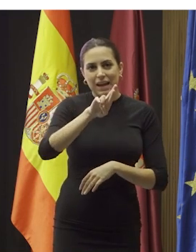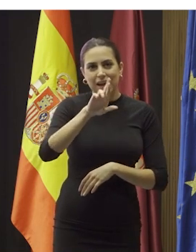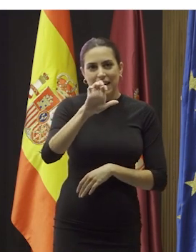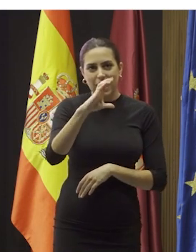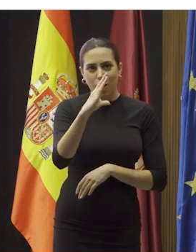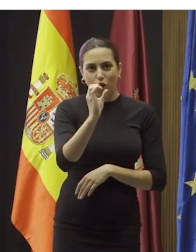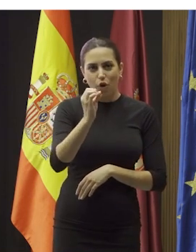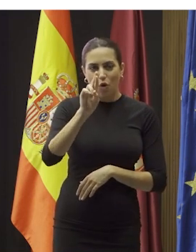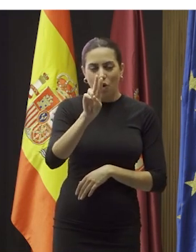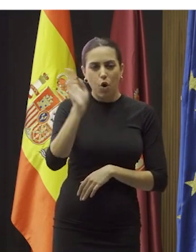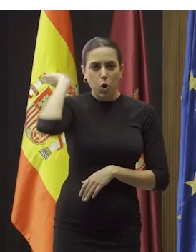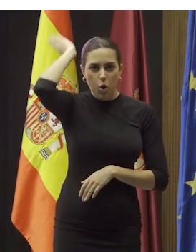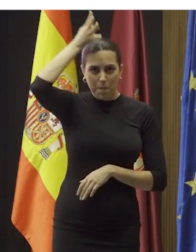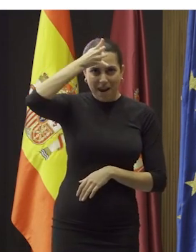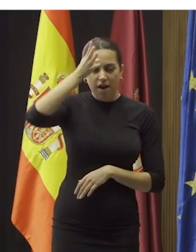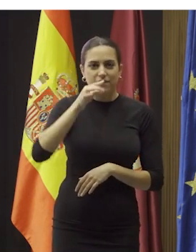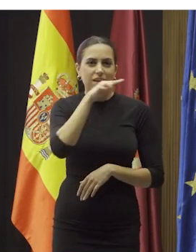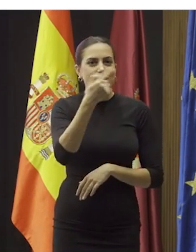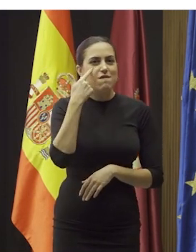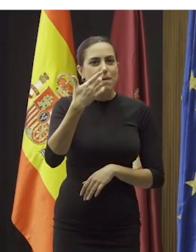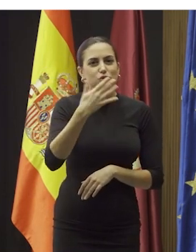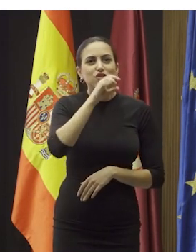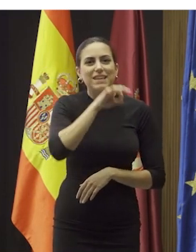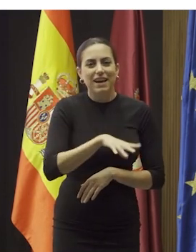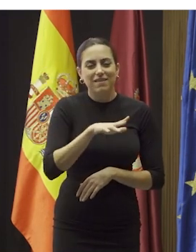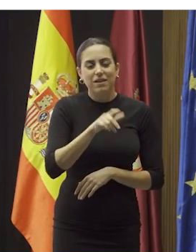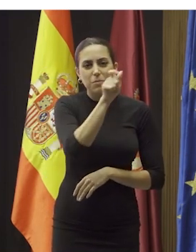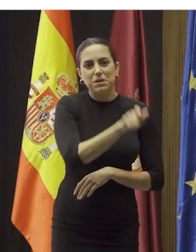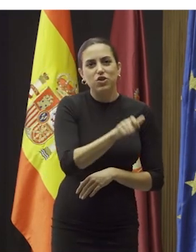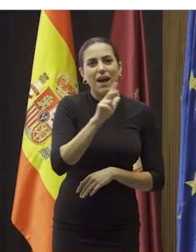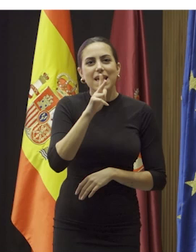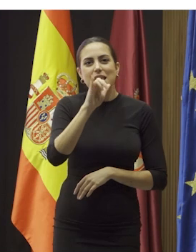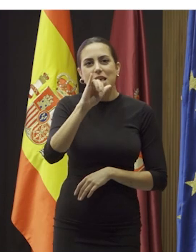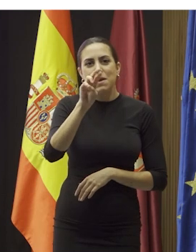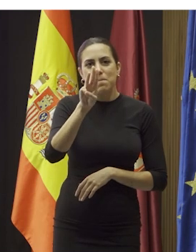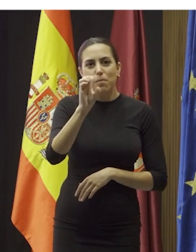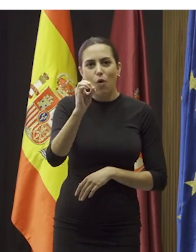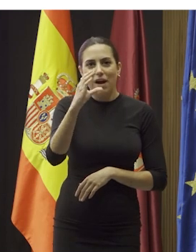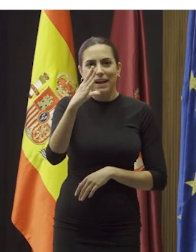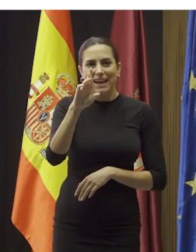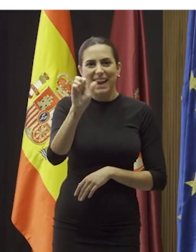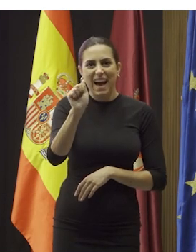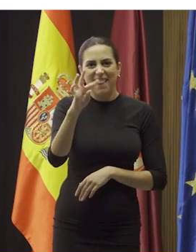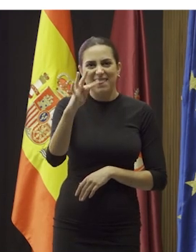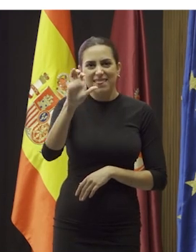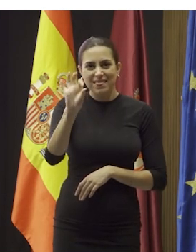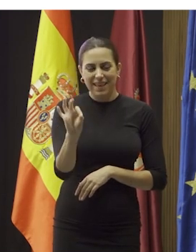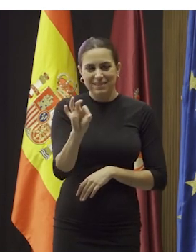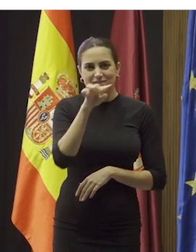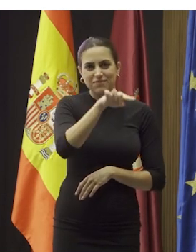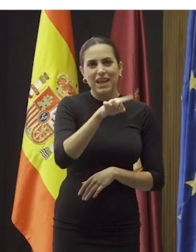nuestro famoso Hipócrates, el dios también de la medicina. Un hombre que escribió